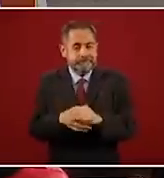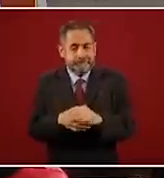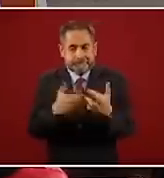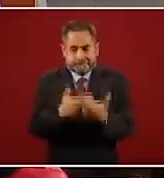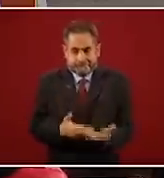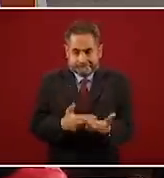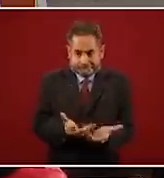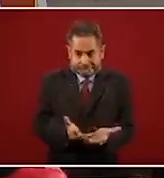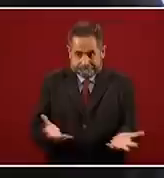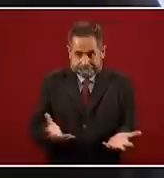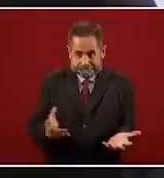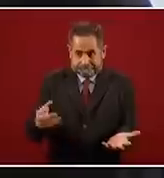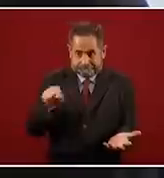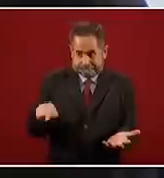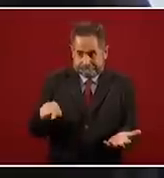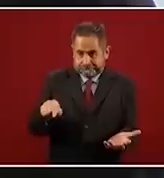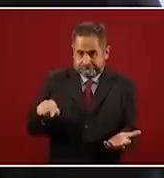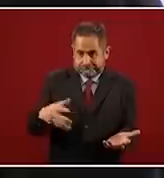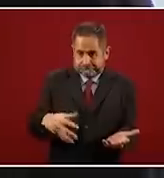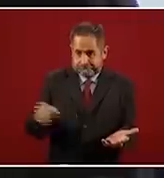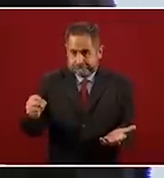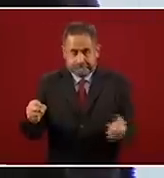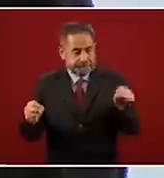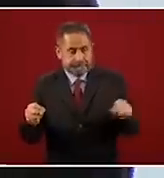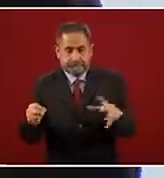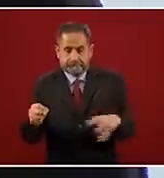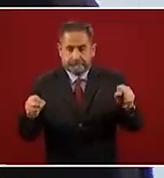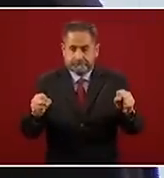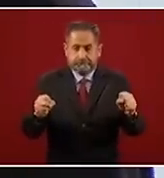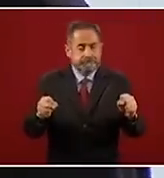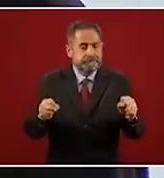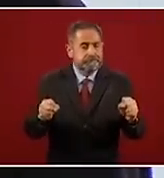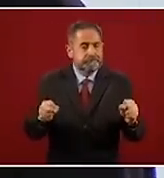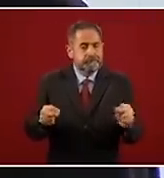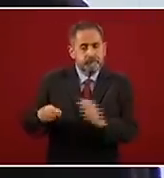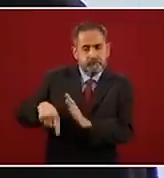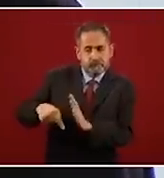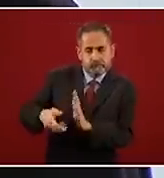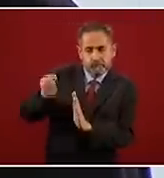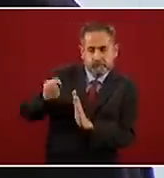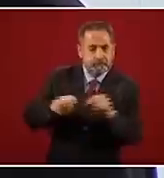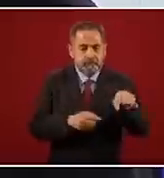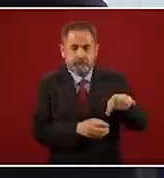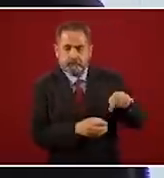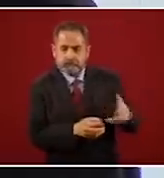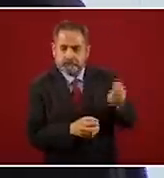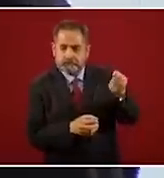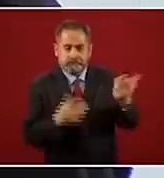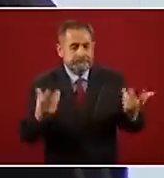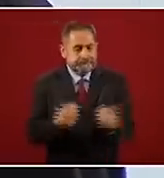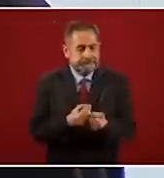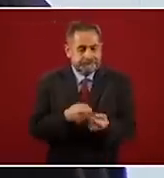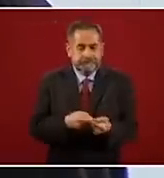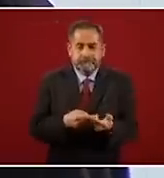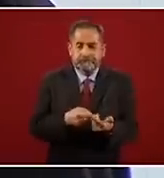yacimiento es compartido. De acuerdo con la información que hoy se tiene, en la